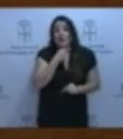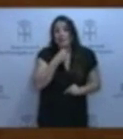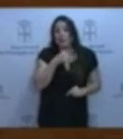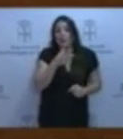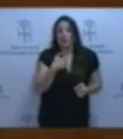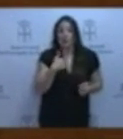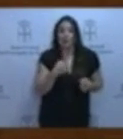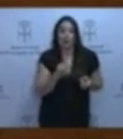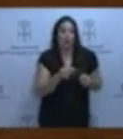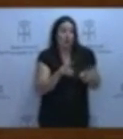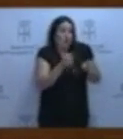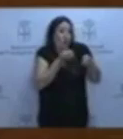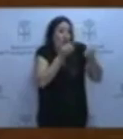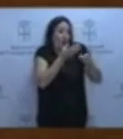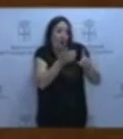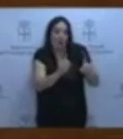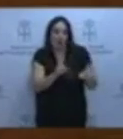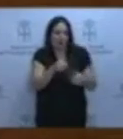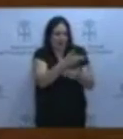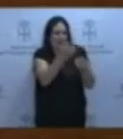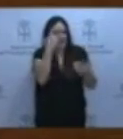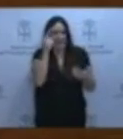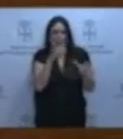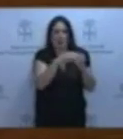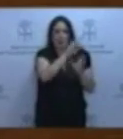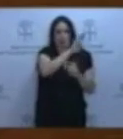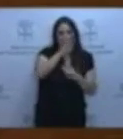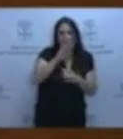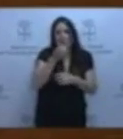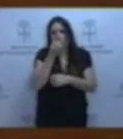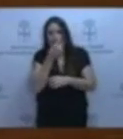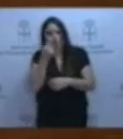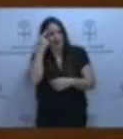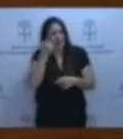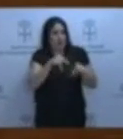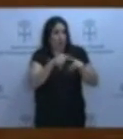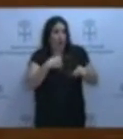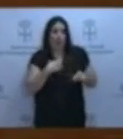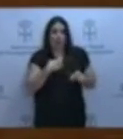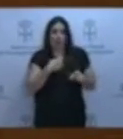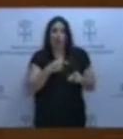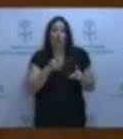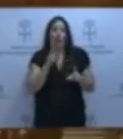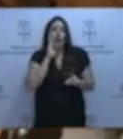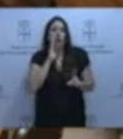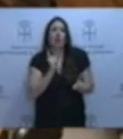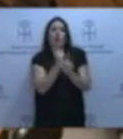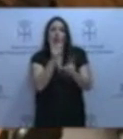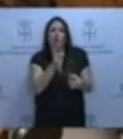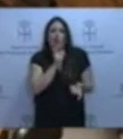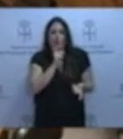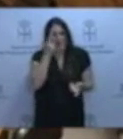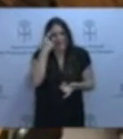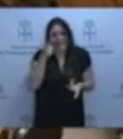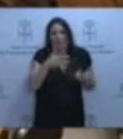ningún misterio. Ustedes saben, señores del Partido Popular, señores del Partido Socialista, también como yo, cómo se lucha contra la corrupción. Por supuesto que se sabe cómo se lucha contra